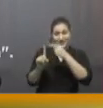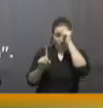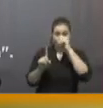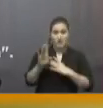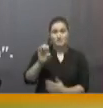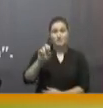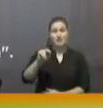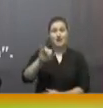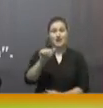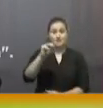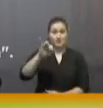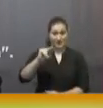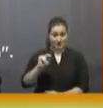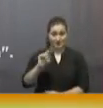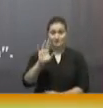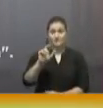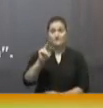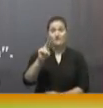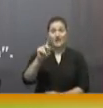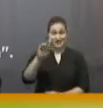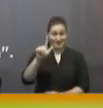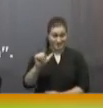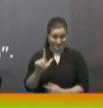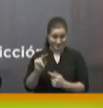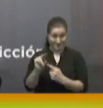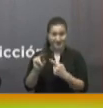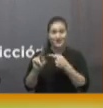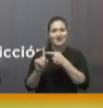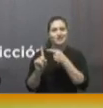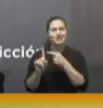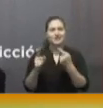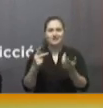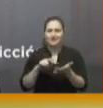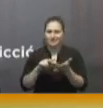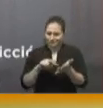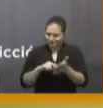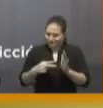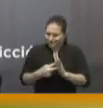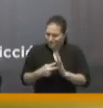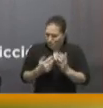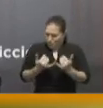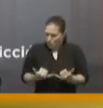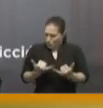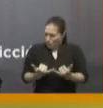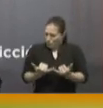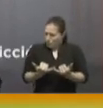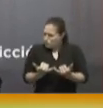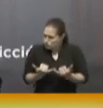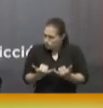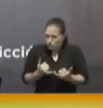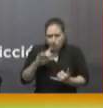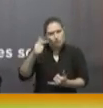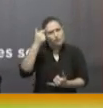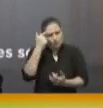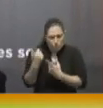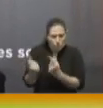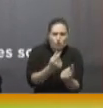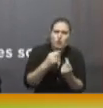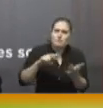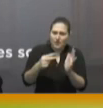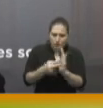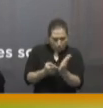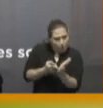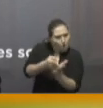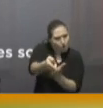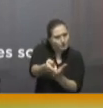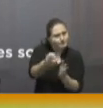que el señor Franklin Romero el honorable senador Franklin Romero en cierto modo defendió pero habló del